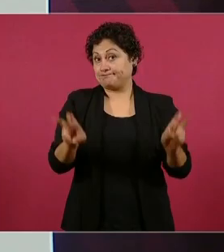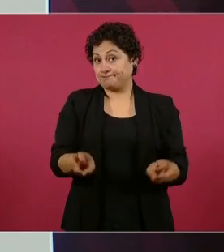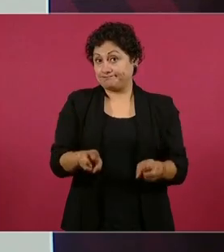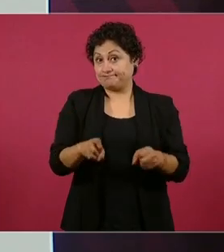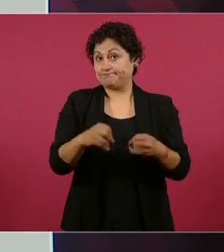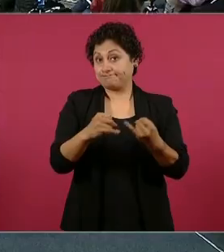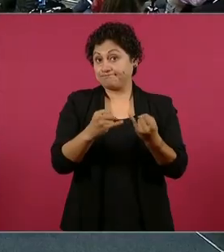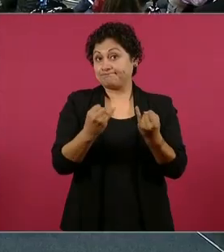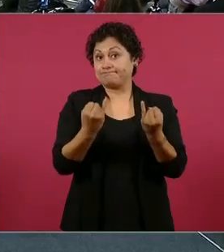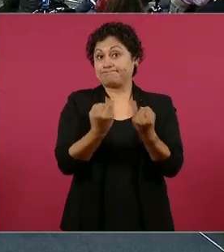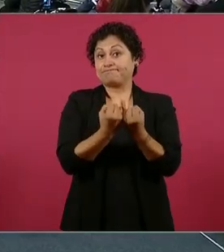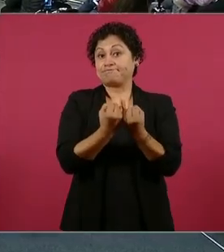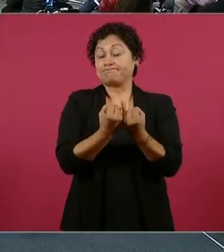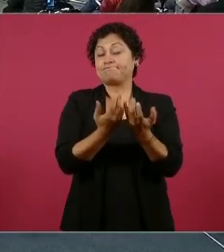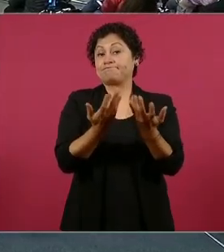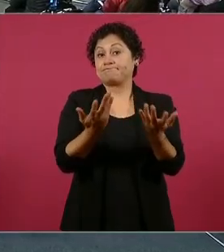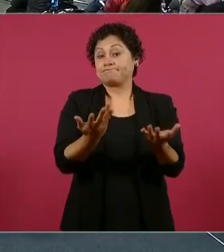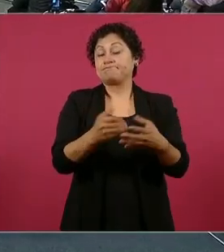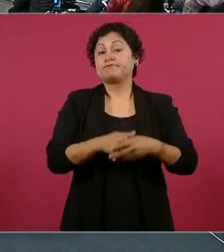Pero me gustó